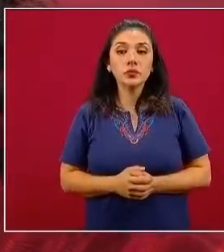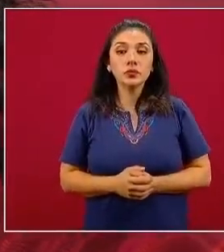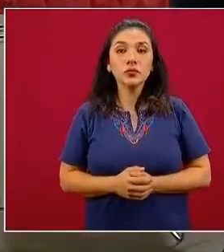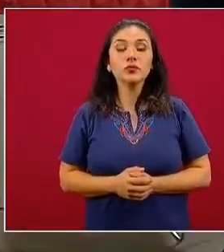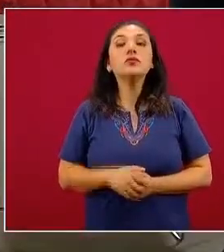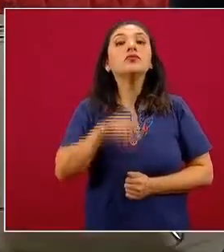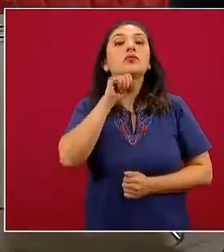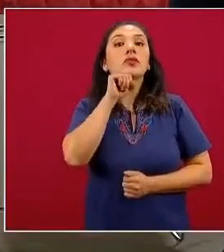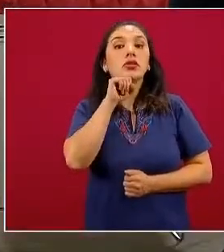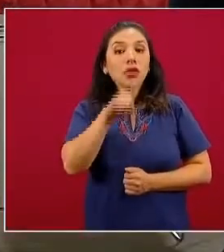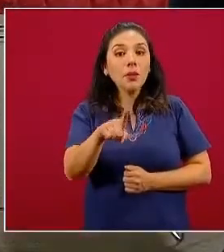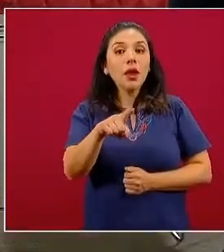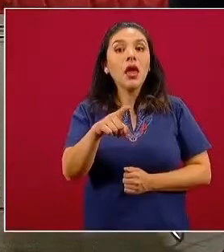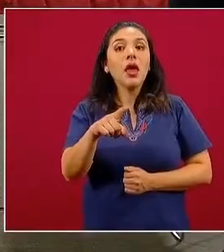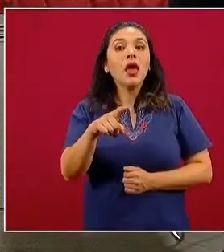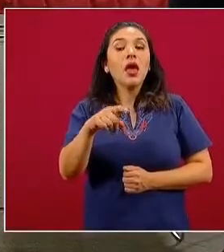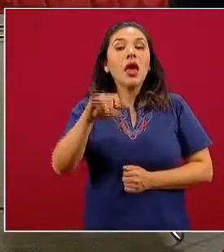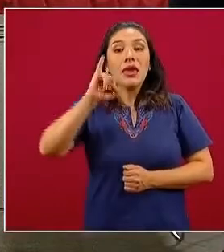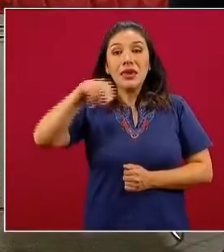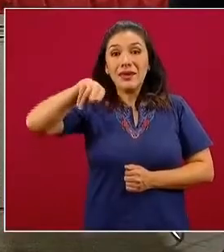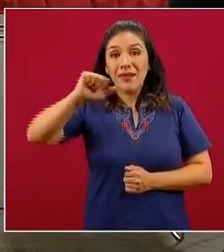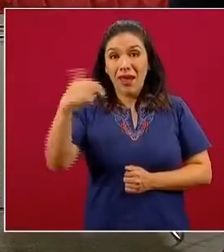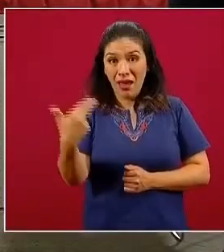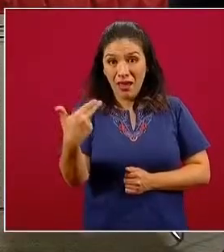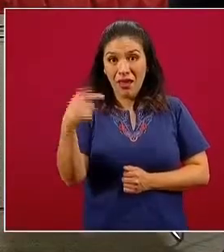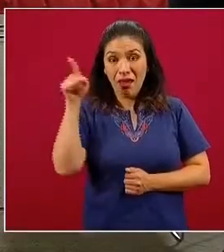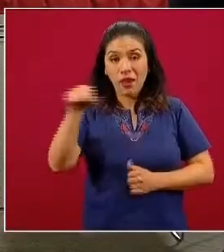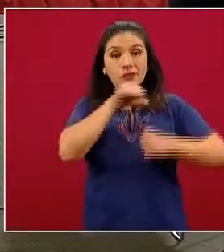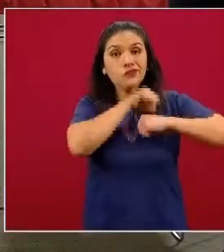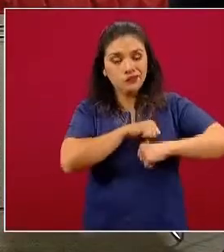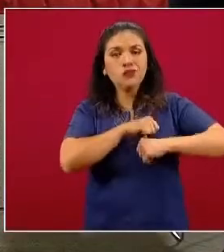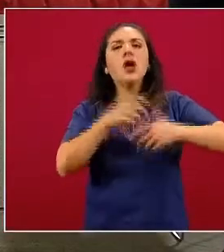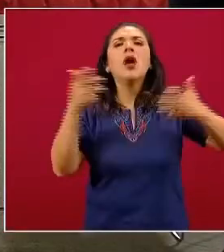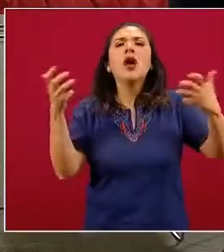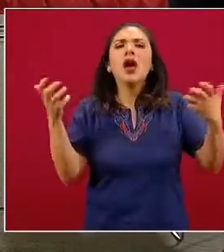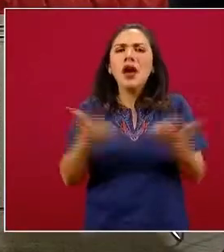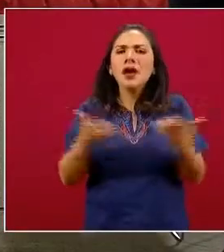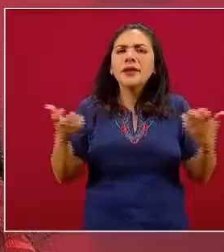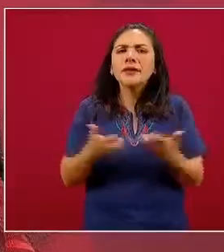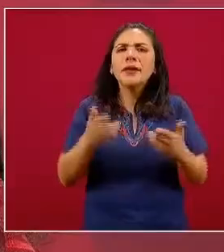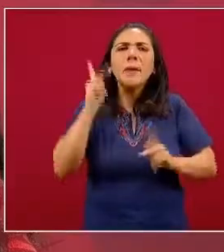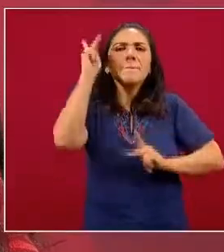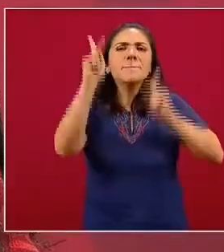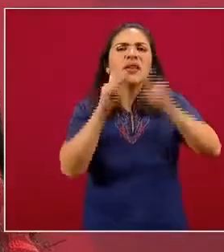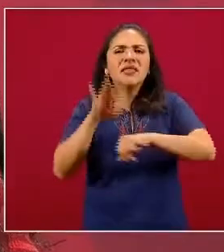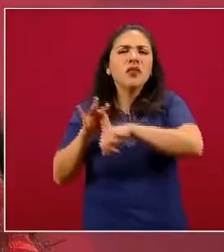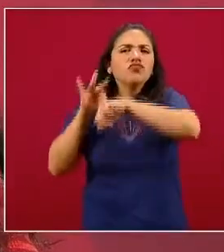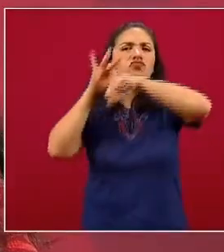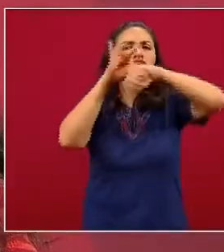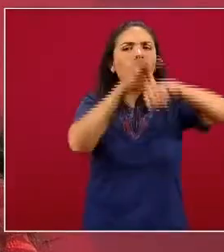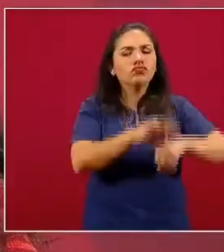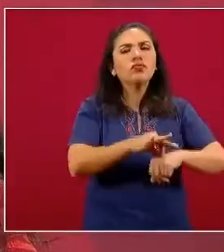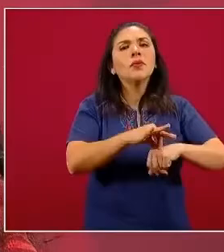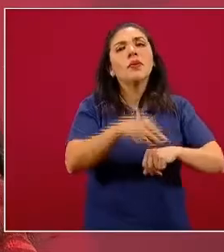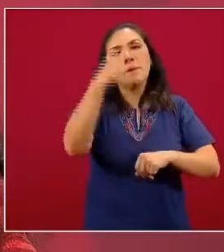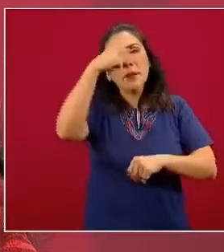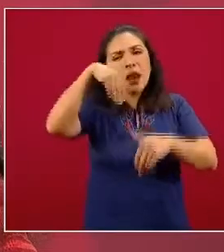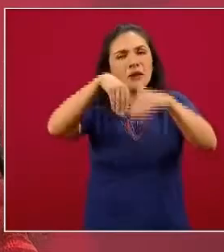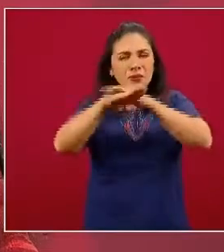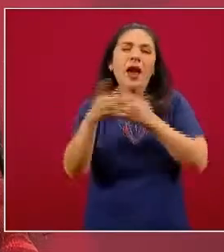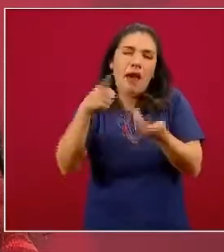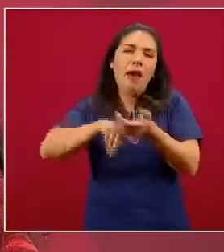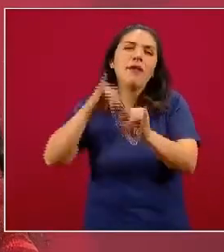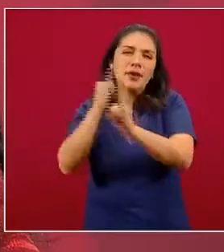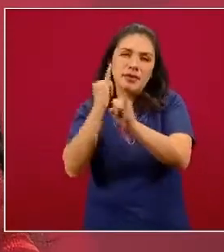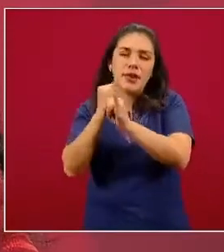Por supuesto, el Instituto Nacional de Antropología e Historia hace una visita guiada de manera